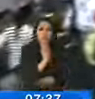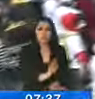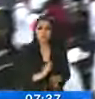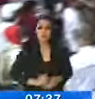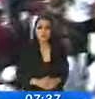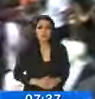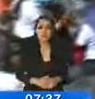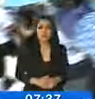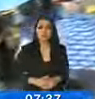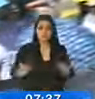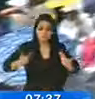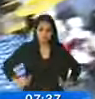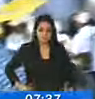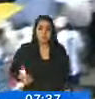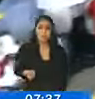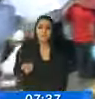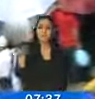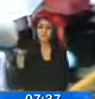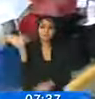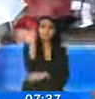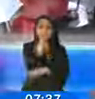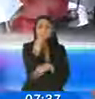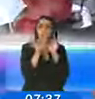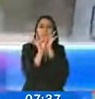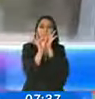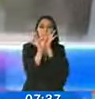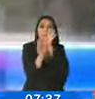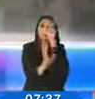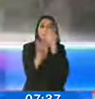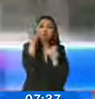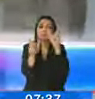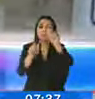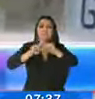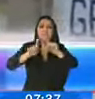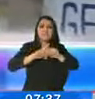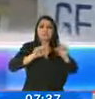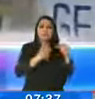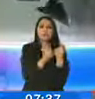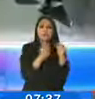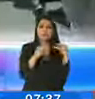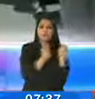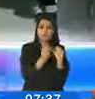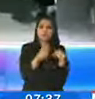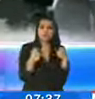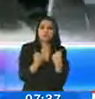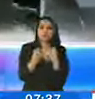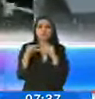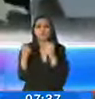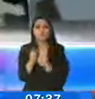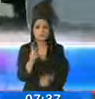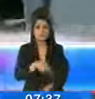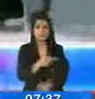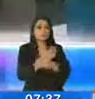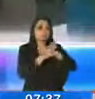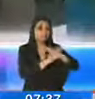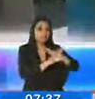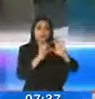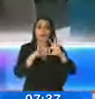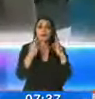Con camisetas blancas, banderas y globos, cientos de personas de diferentes agrupaciones sociales y religiosas que defienden a la familia